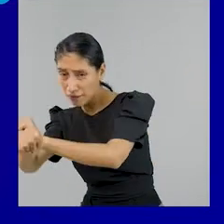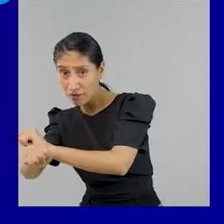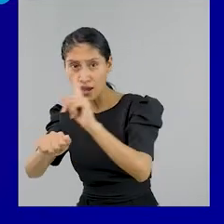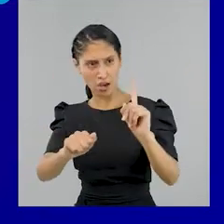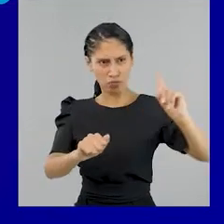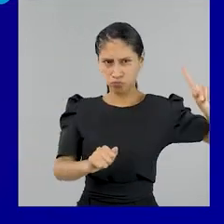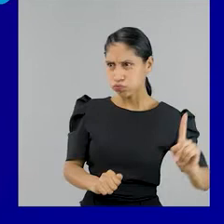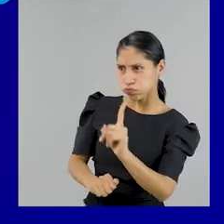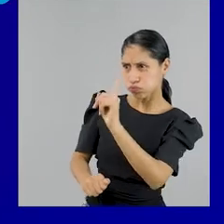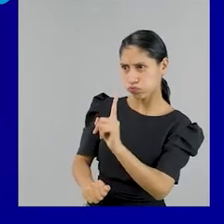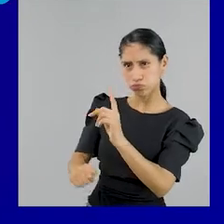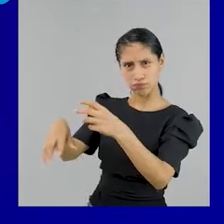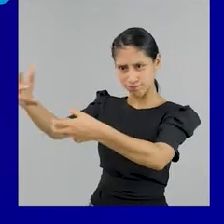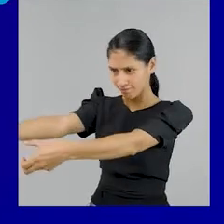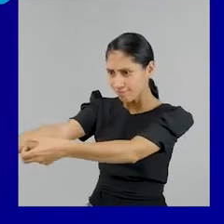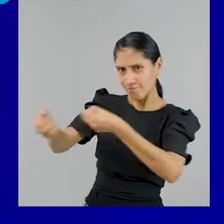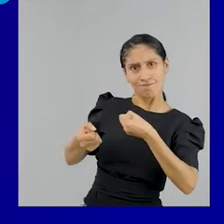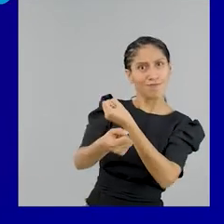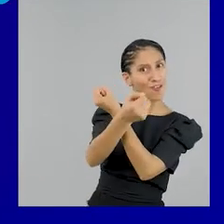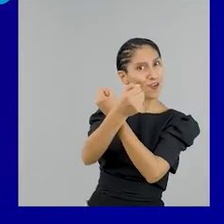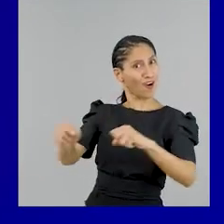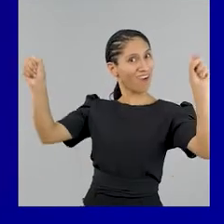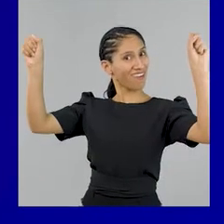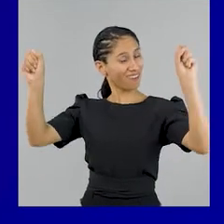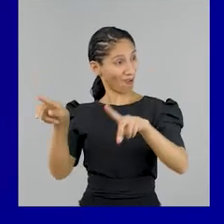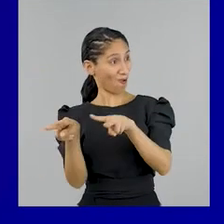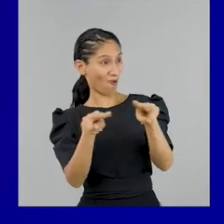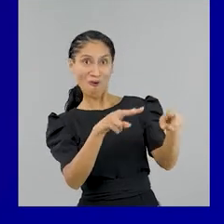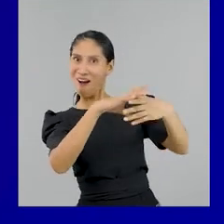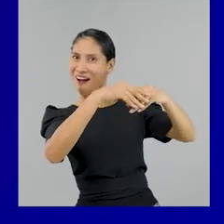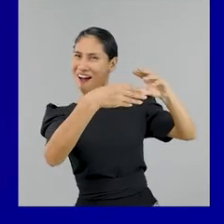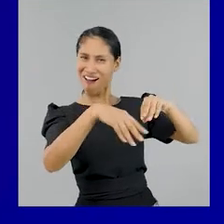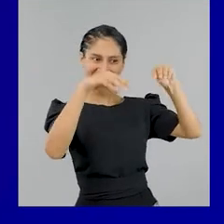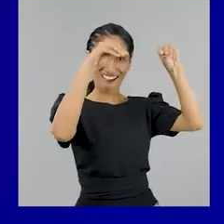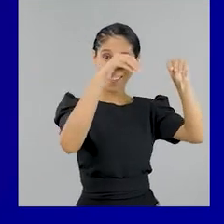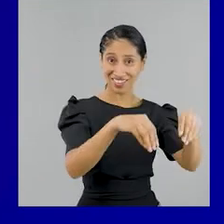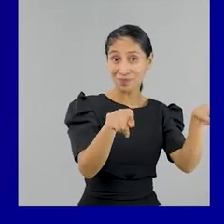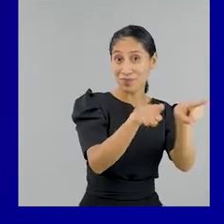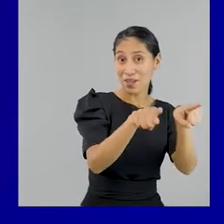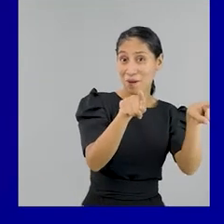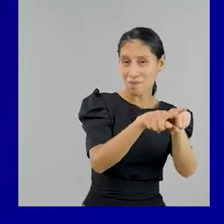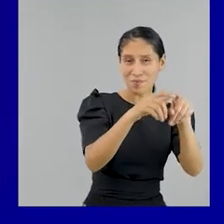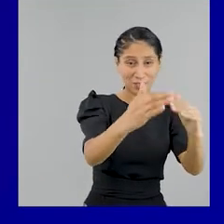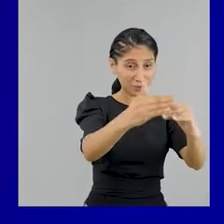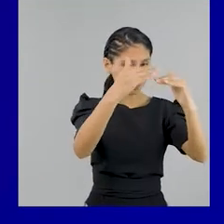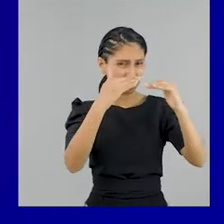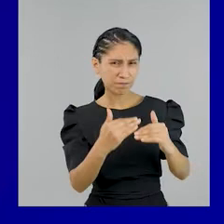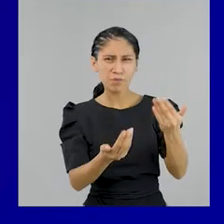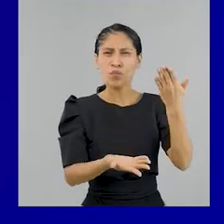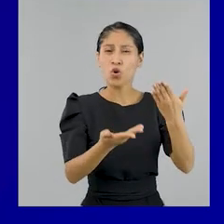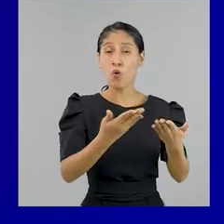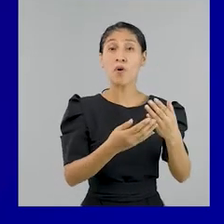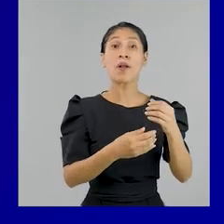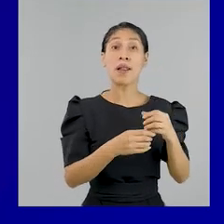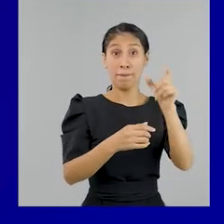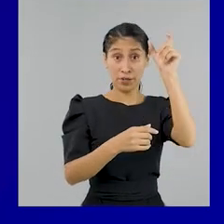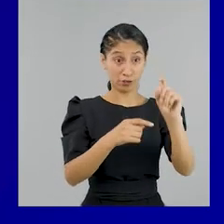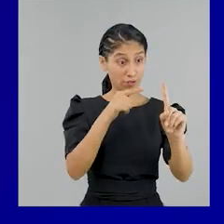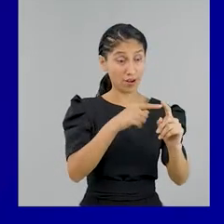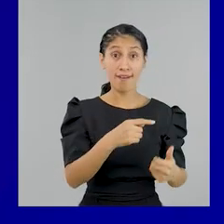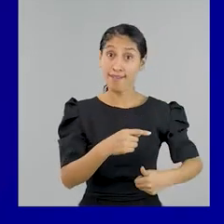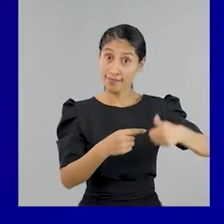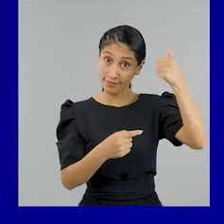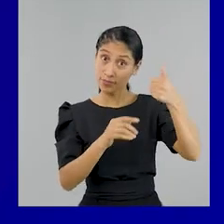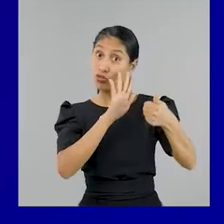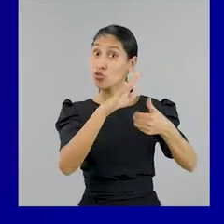personaje, buscar un tesoro, etc. El autor del texto puede ser el narrador de la historia. Quien escribe el